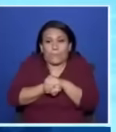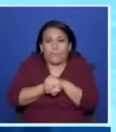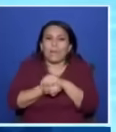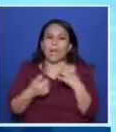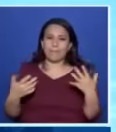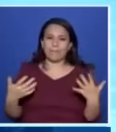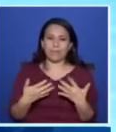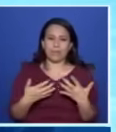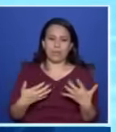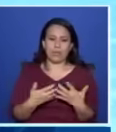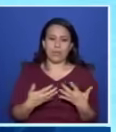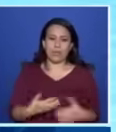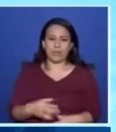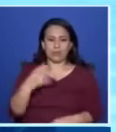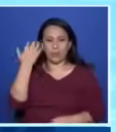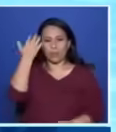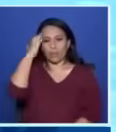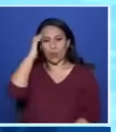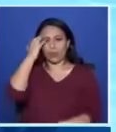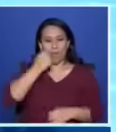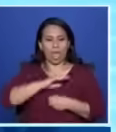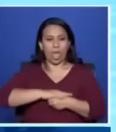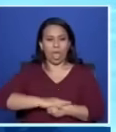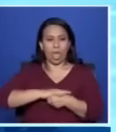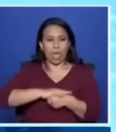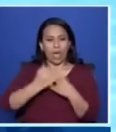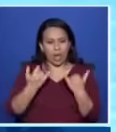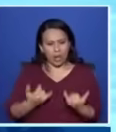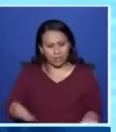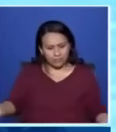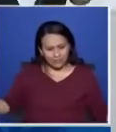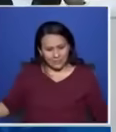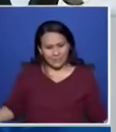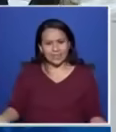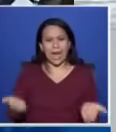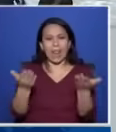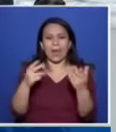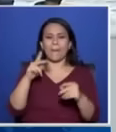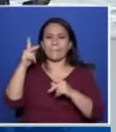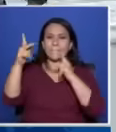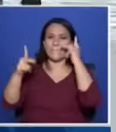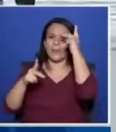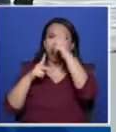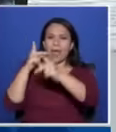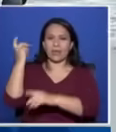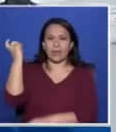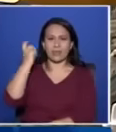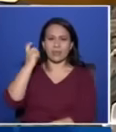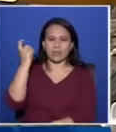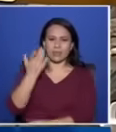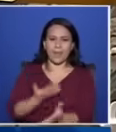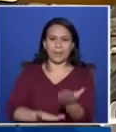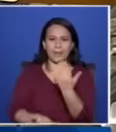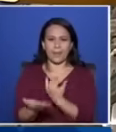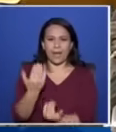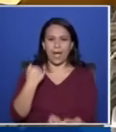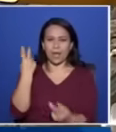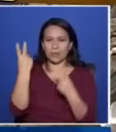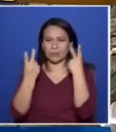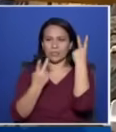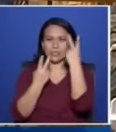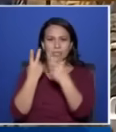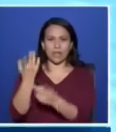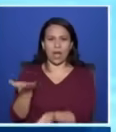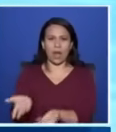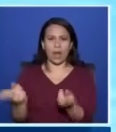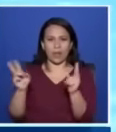nos trae mucha depresión, y hoy tenemos que salir. Playas necesita que vengan a visitarlo, porque